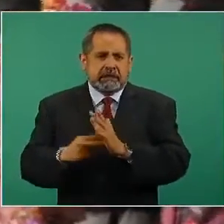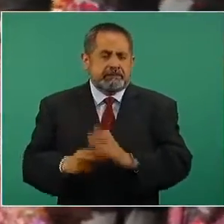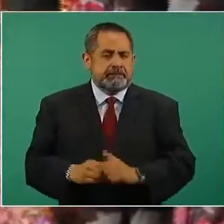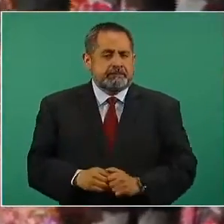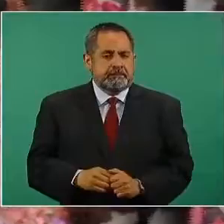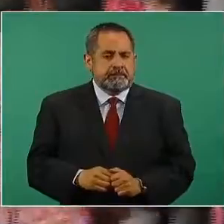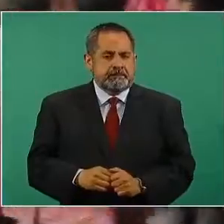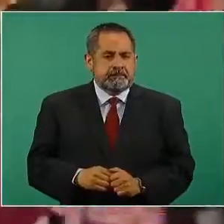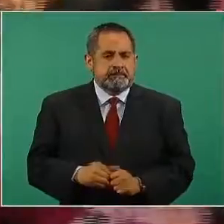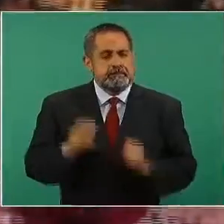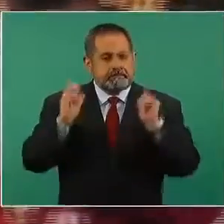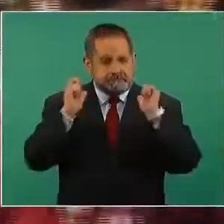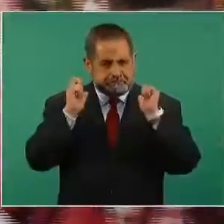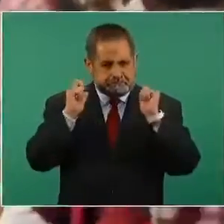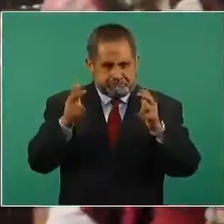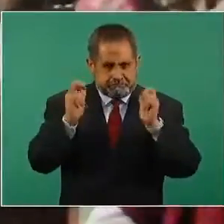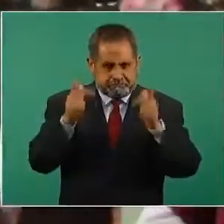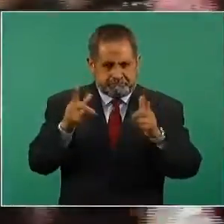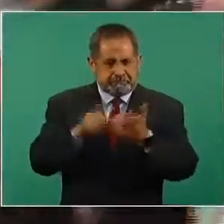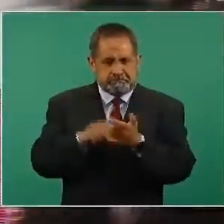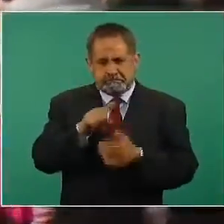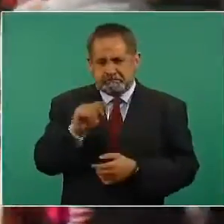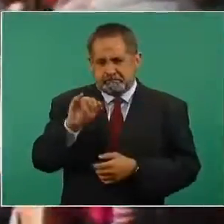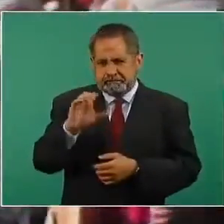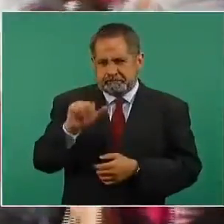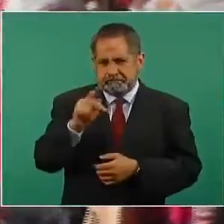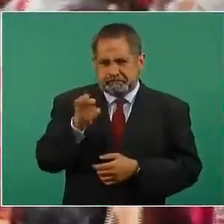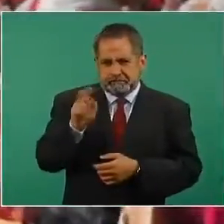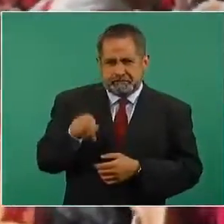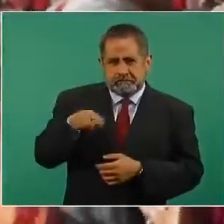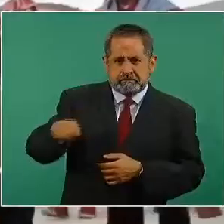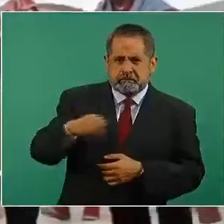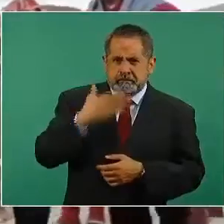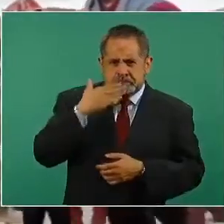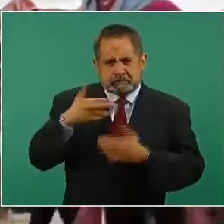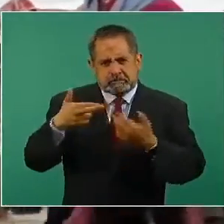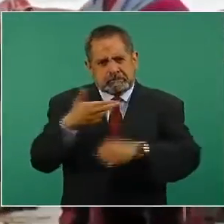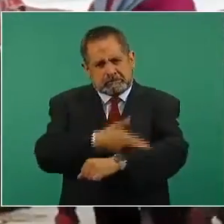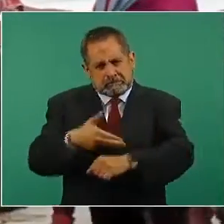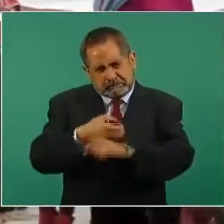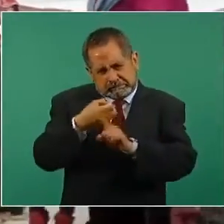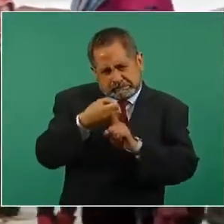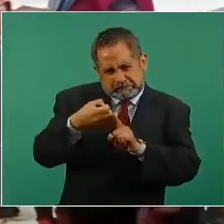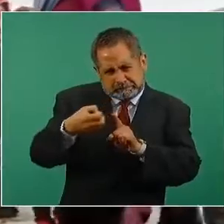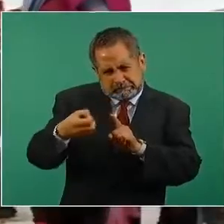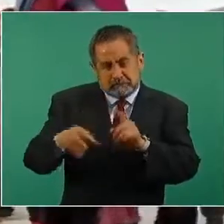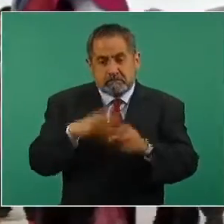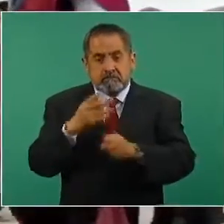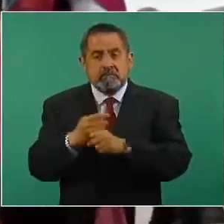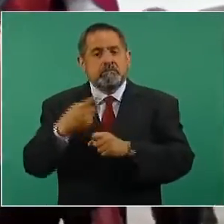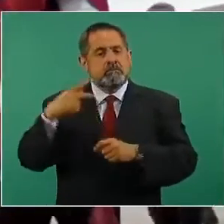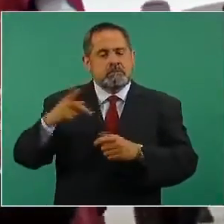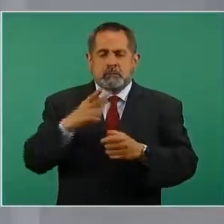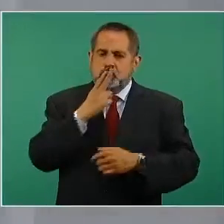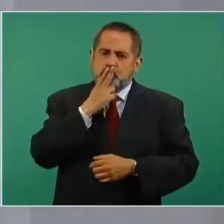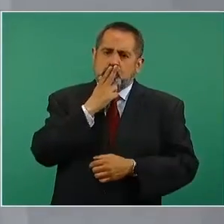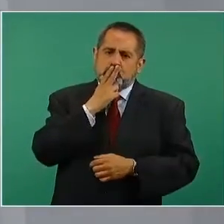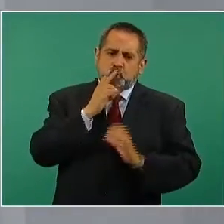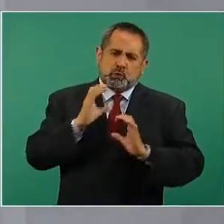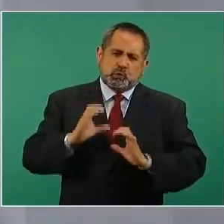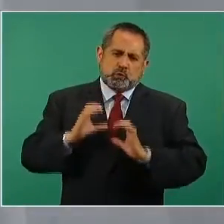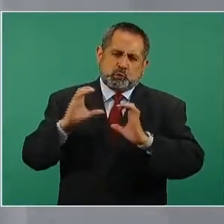En Sinacantán, Chiapas, fue muy significativa la organización comunitaria para trasladar y resguardar sus piezas